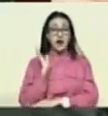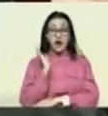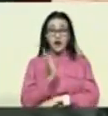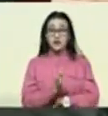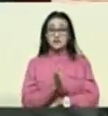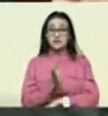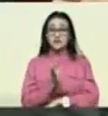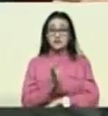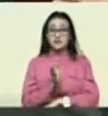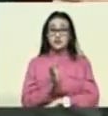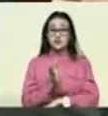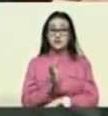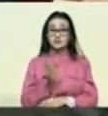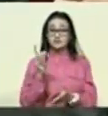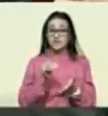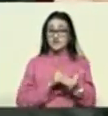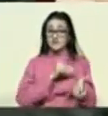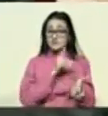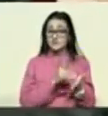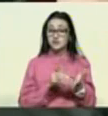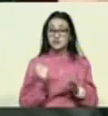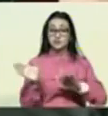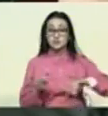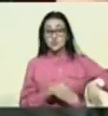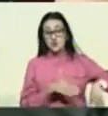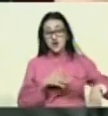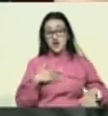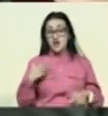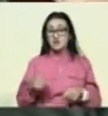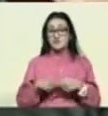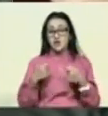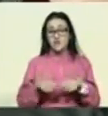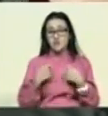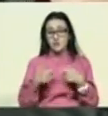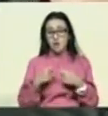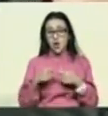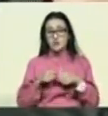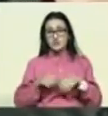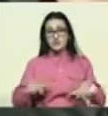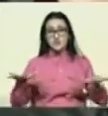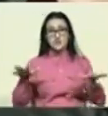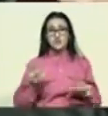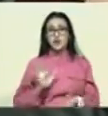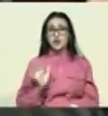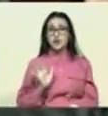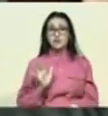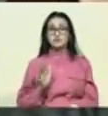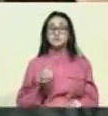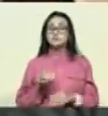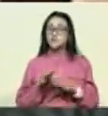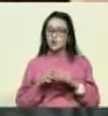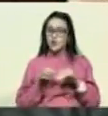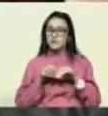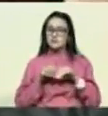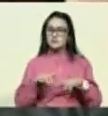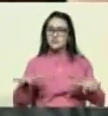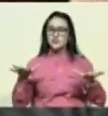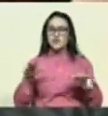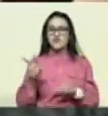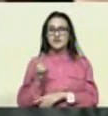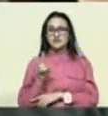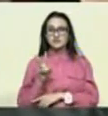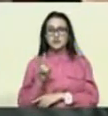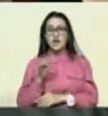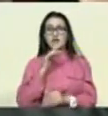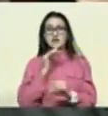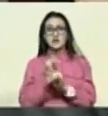y la exclusión de aquellos militantes que pretendan promover el odio y la intolerancia. Así que es un llamado a toda Venezuela. Para las redes sociales,